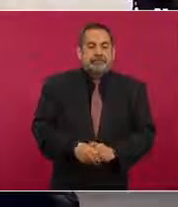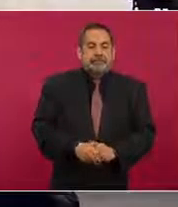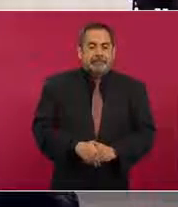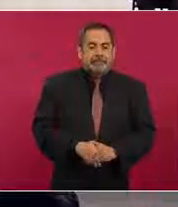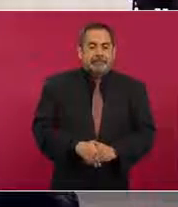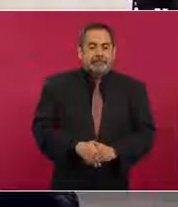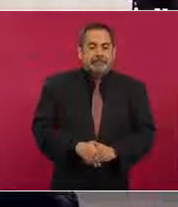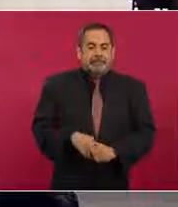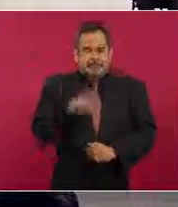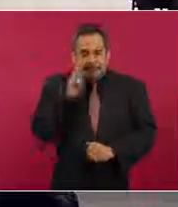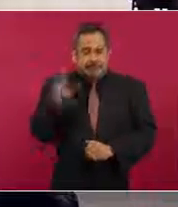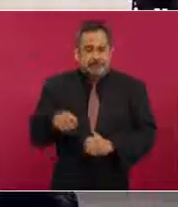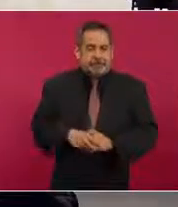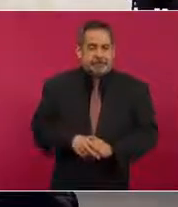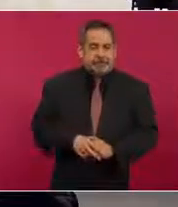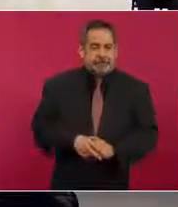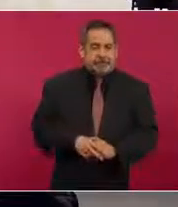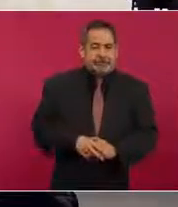Mire esto,